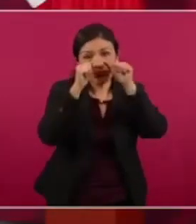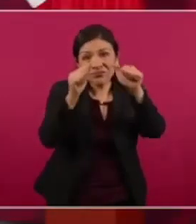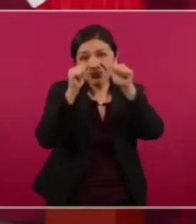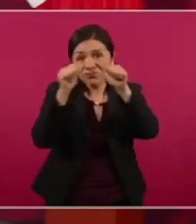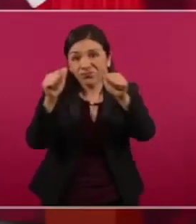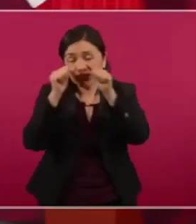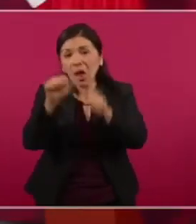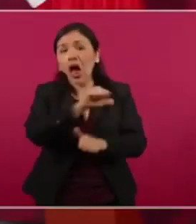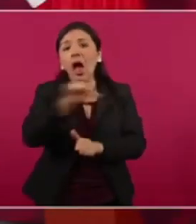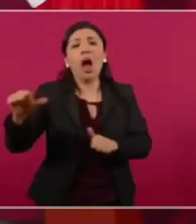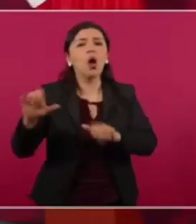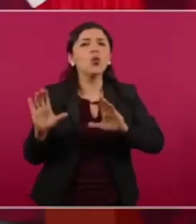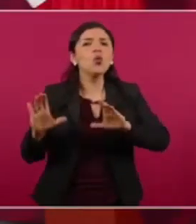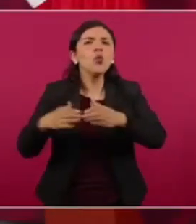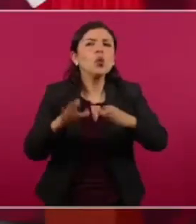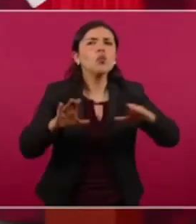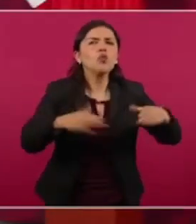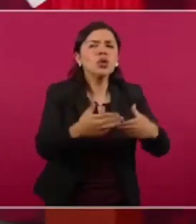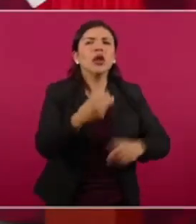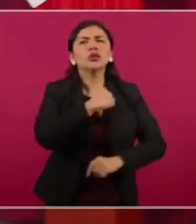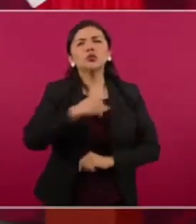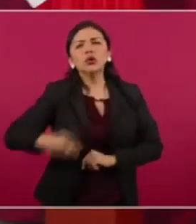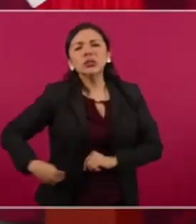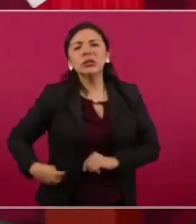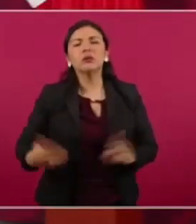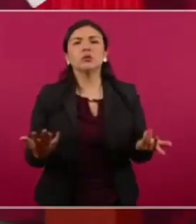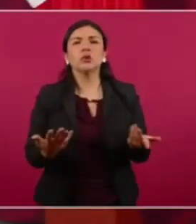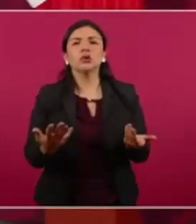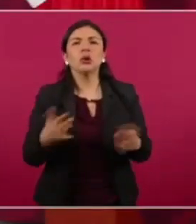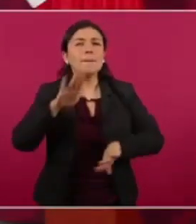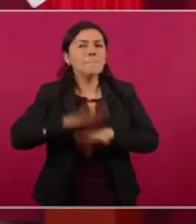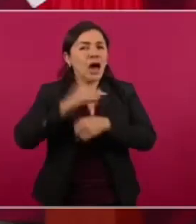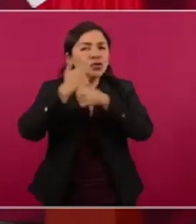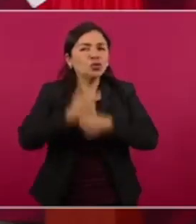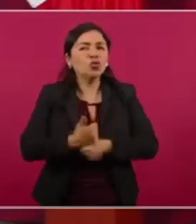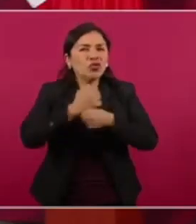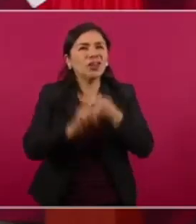las comunidades, a los municipios afectados.